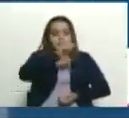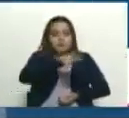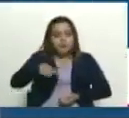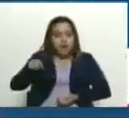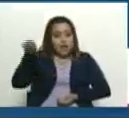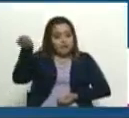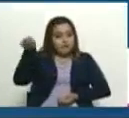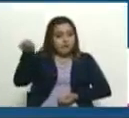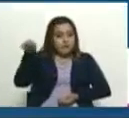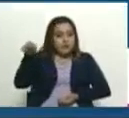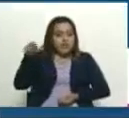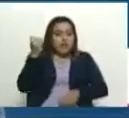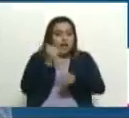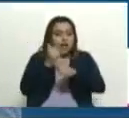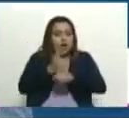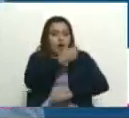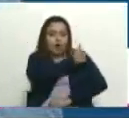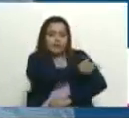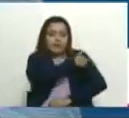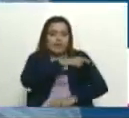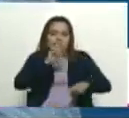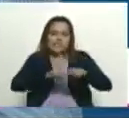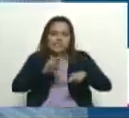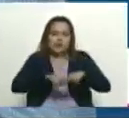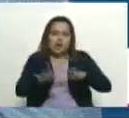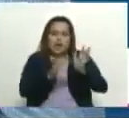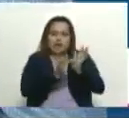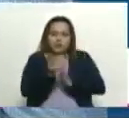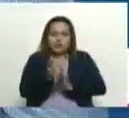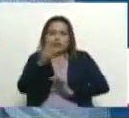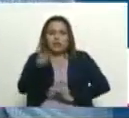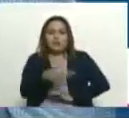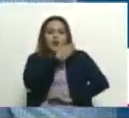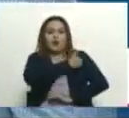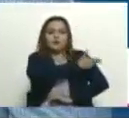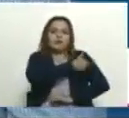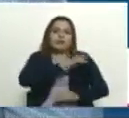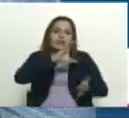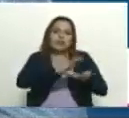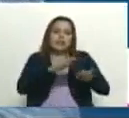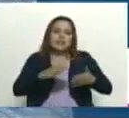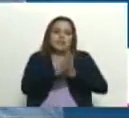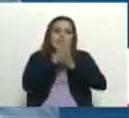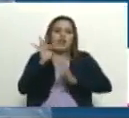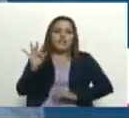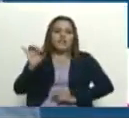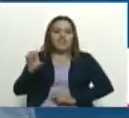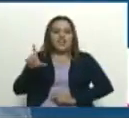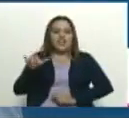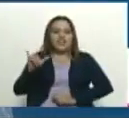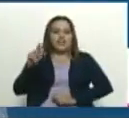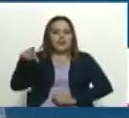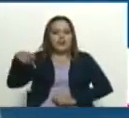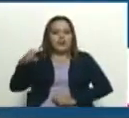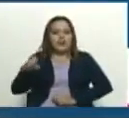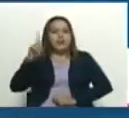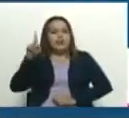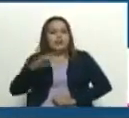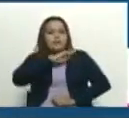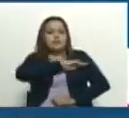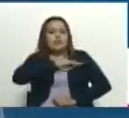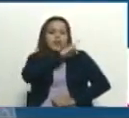tenemos allá en el Hospital Pediátrico Niño Jesús, en el Hospital Central de San Felipe y en la Misión Sonrisa.